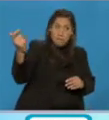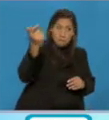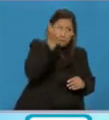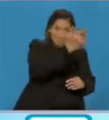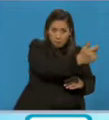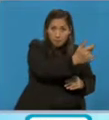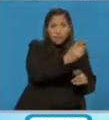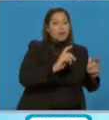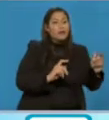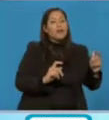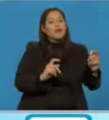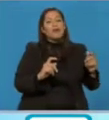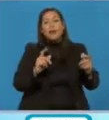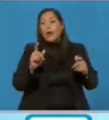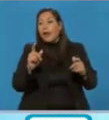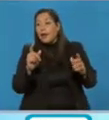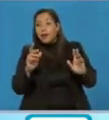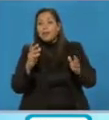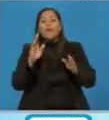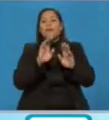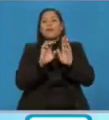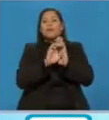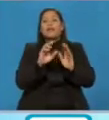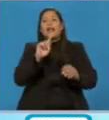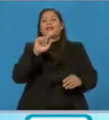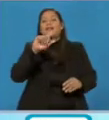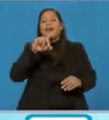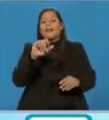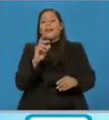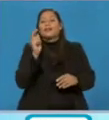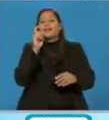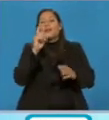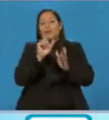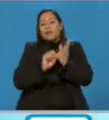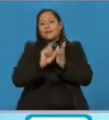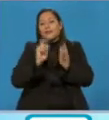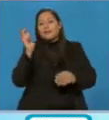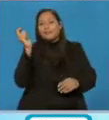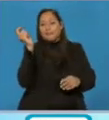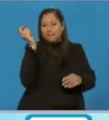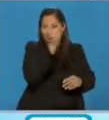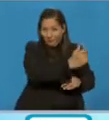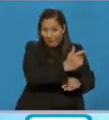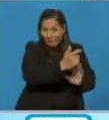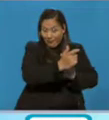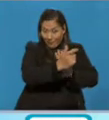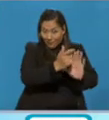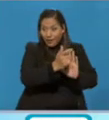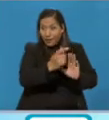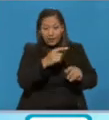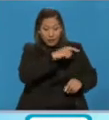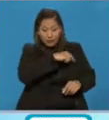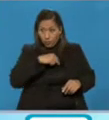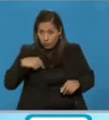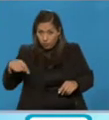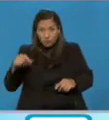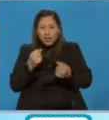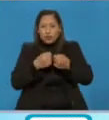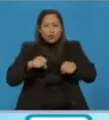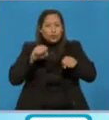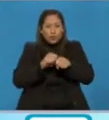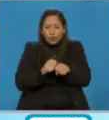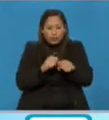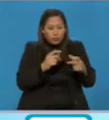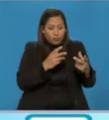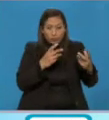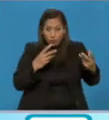dinero para acá, y ese monto, la tanda exactamente, y esa tanda nuevamente todos los que estemos involucrados